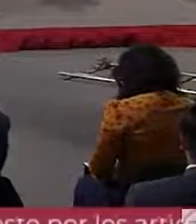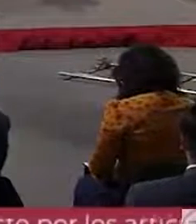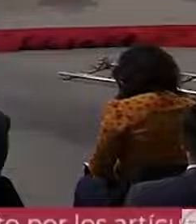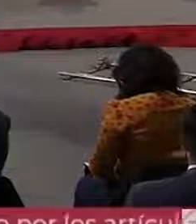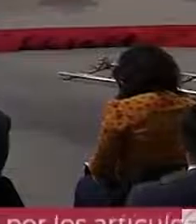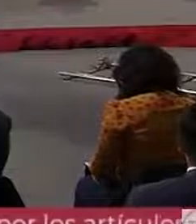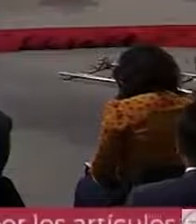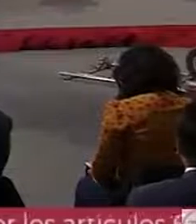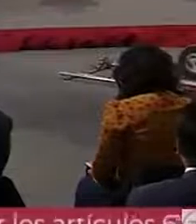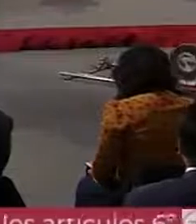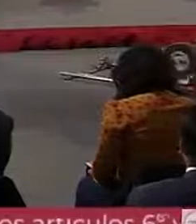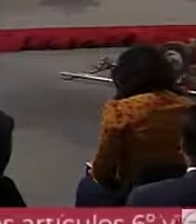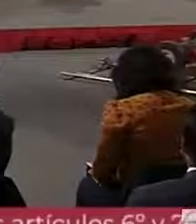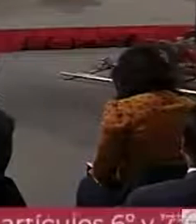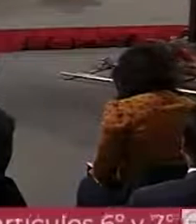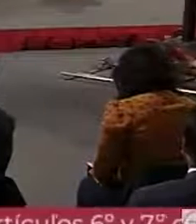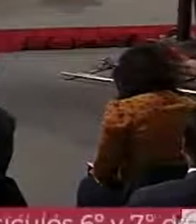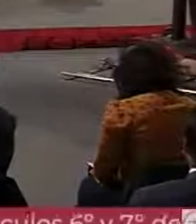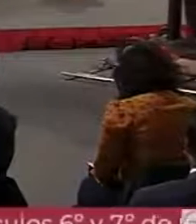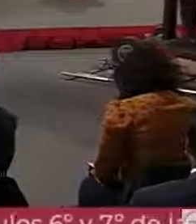al señor Rubén Moreira?